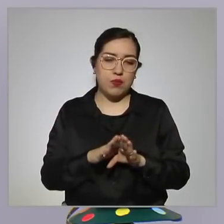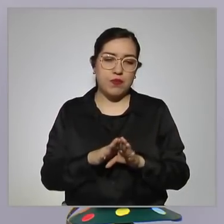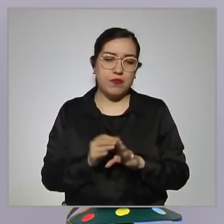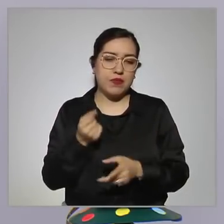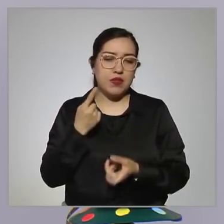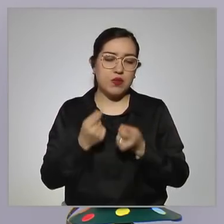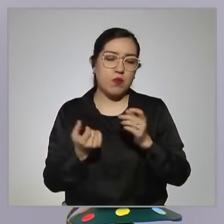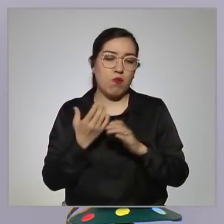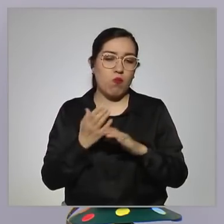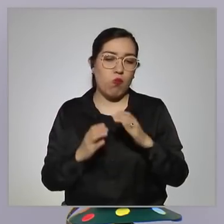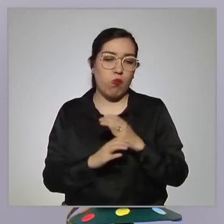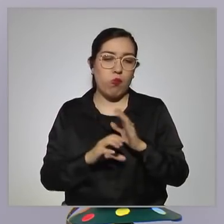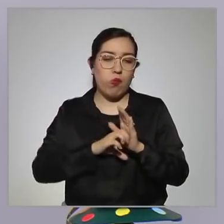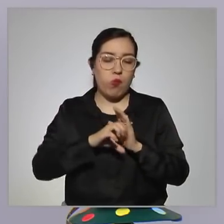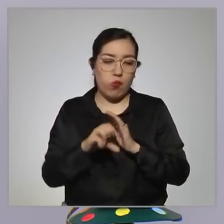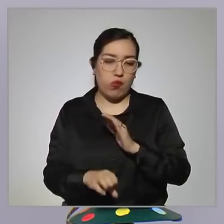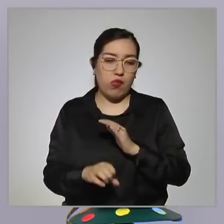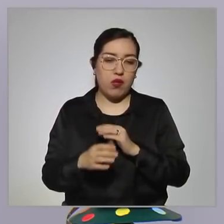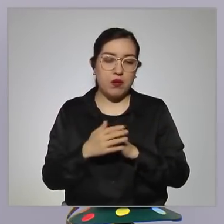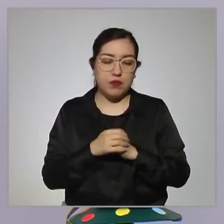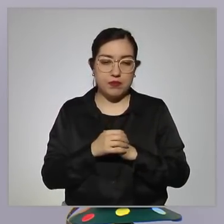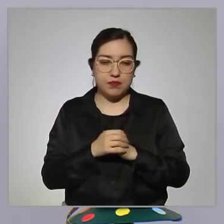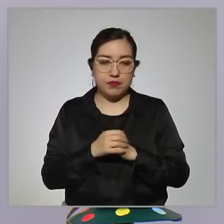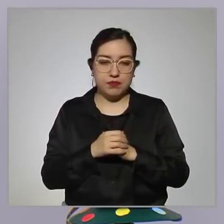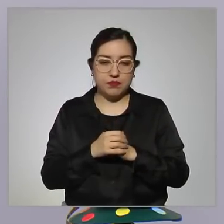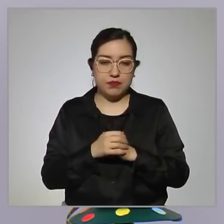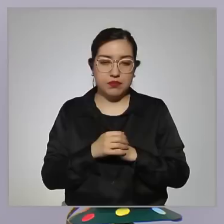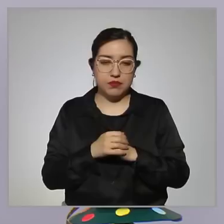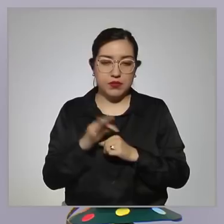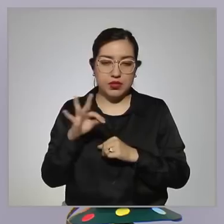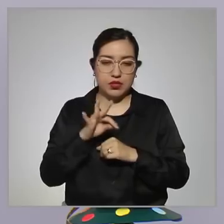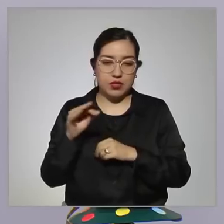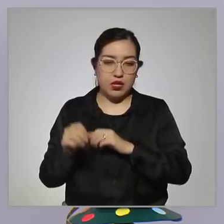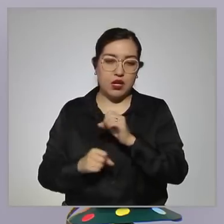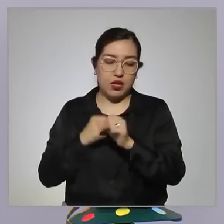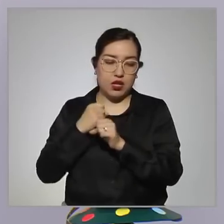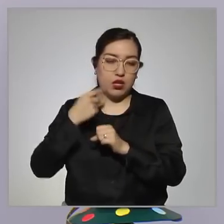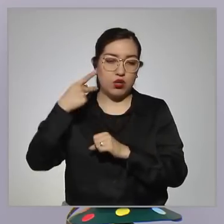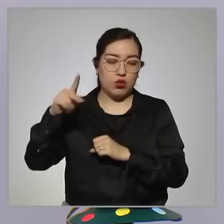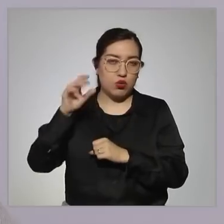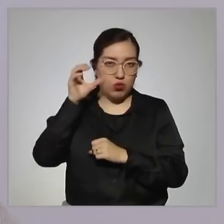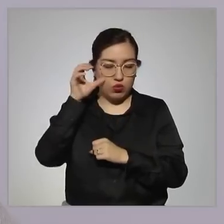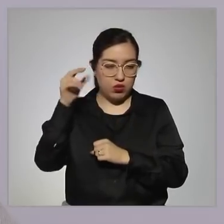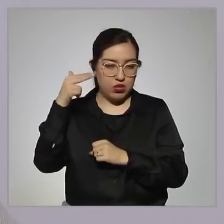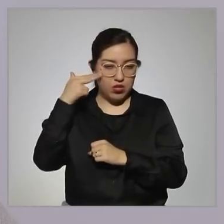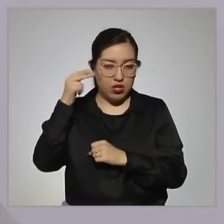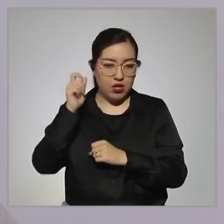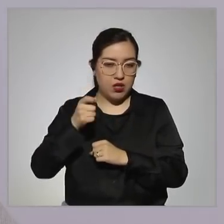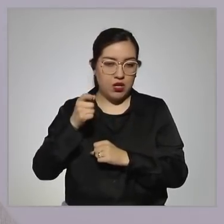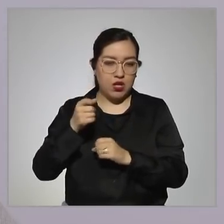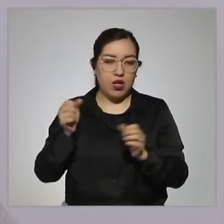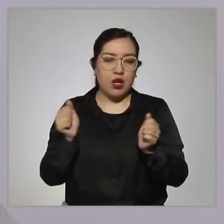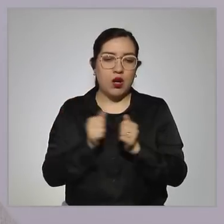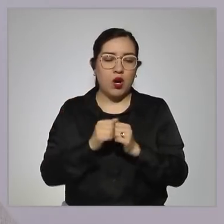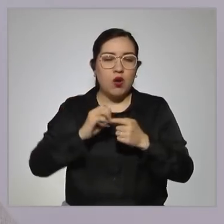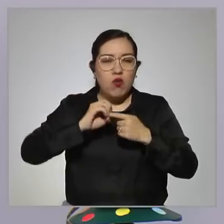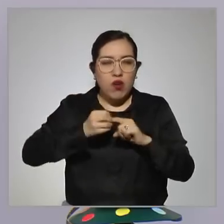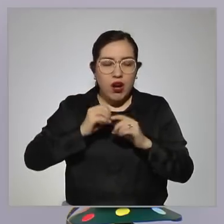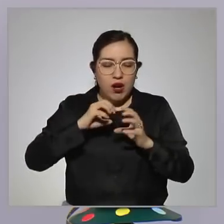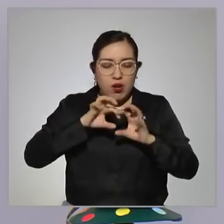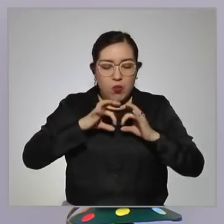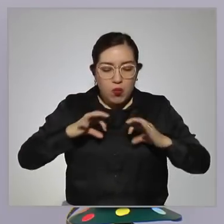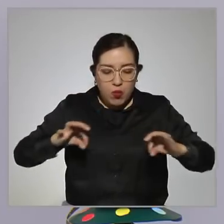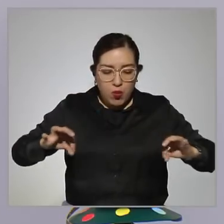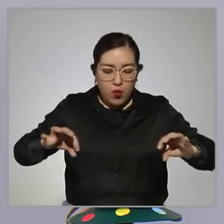figurillas, incluso pueden ser representativas al año chino, ¿no? Que se colocan con semillas alrededor. Y entonces también